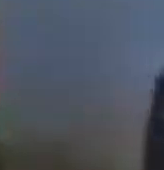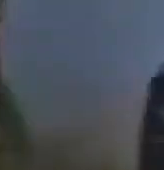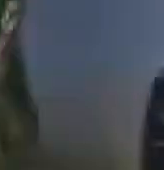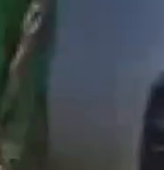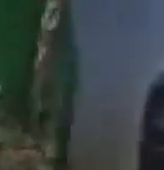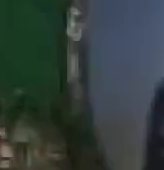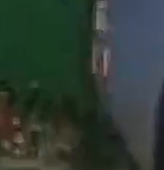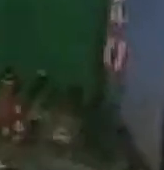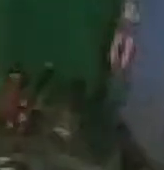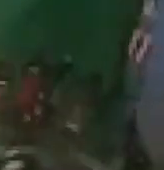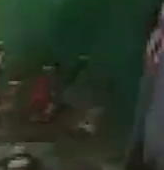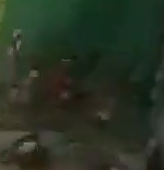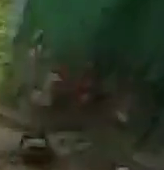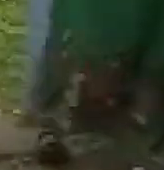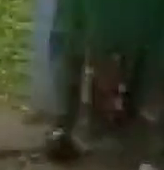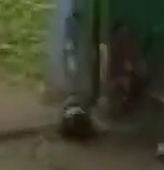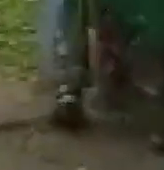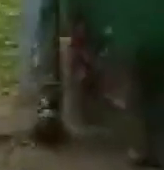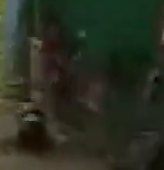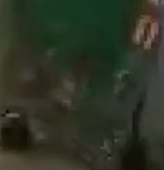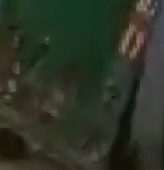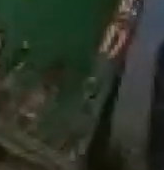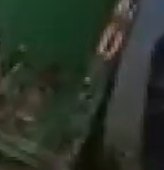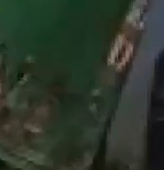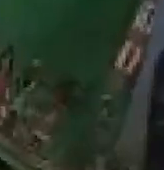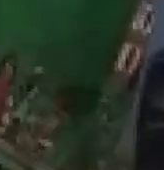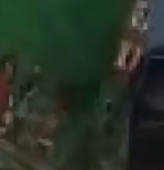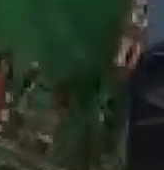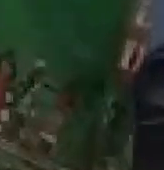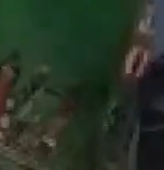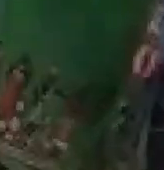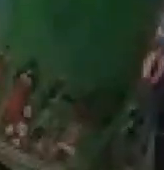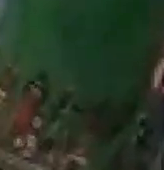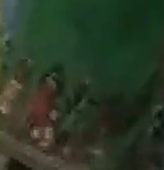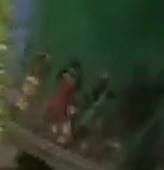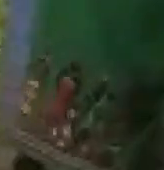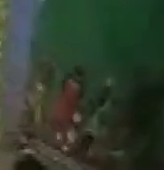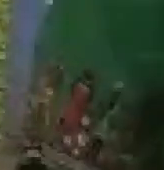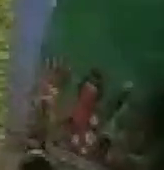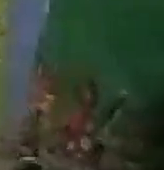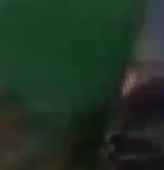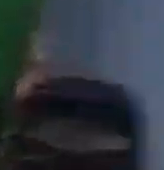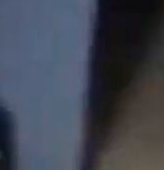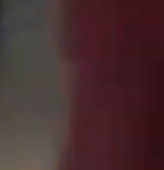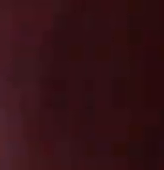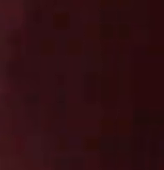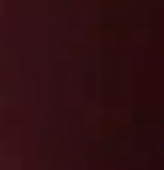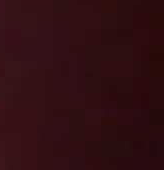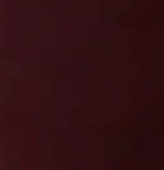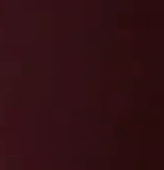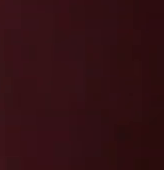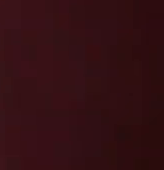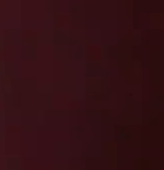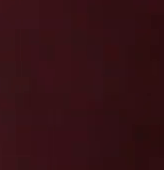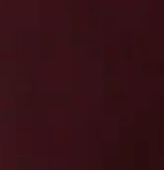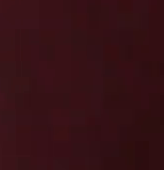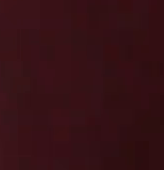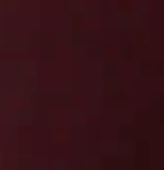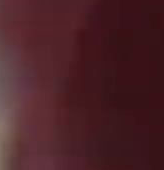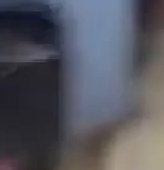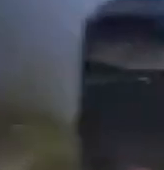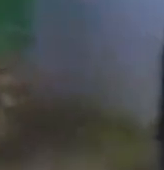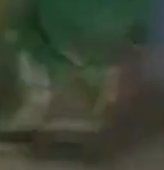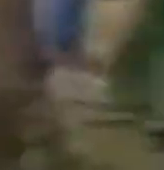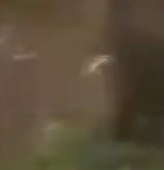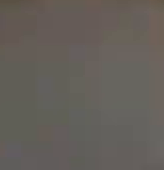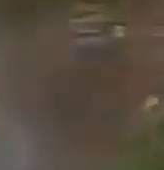Pues resulta que con más de 1 mes y medio de antelación, este grupo solicitó el auditorio de la Facultad de Derecho, que tiene espacio para 500